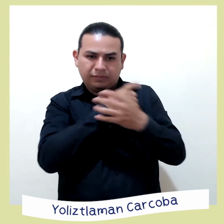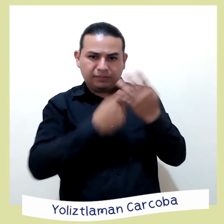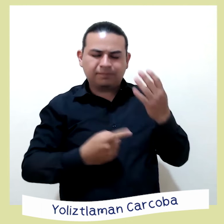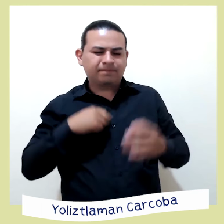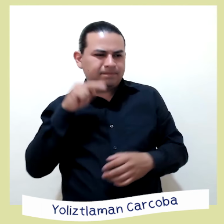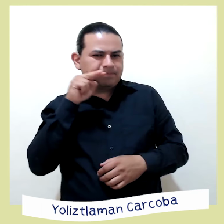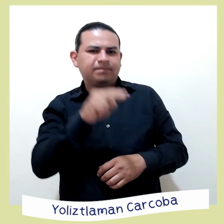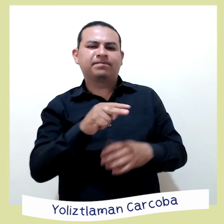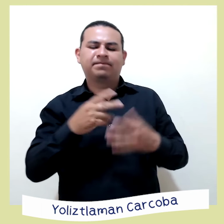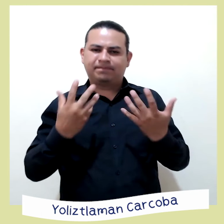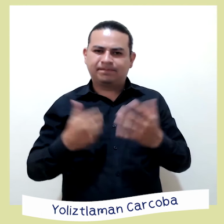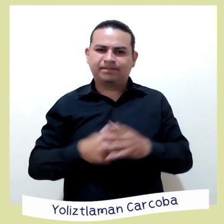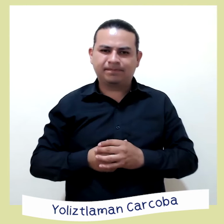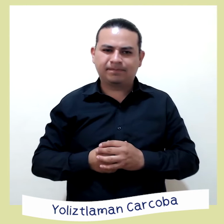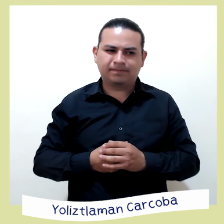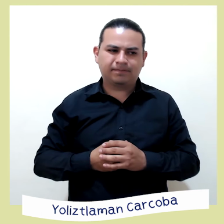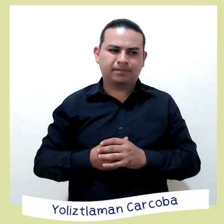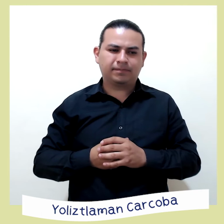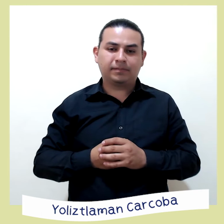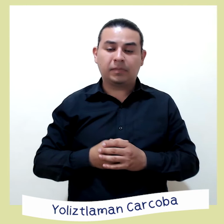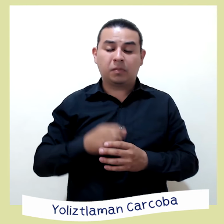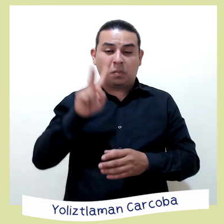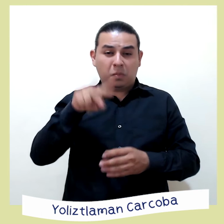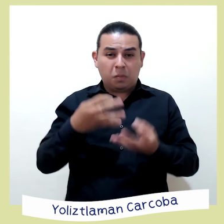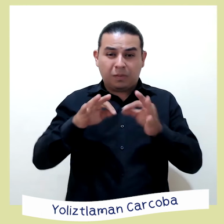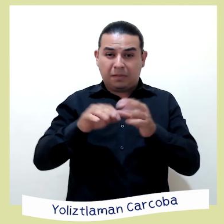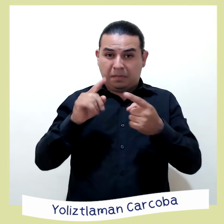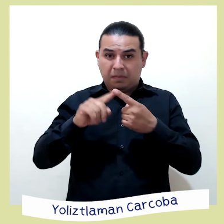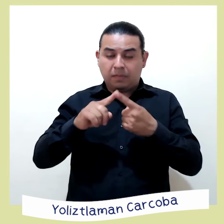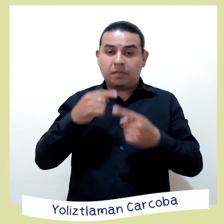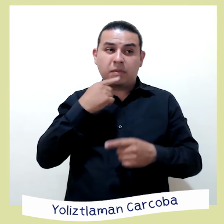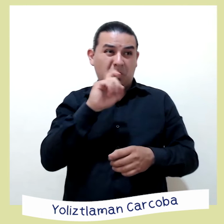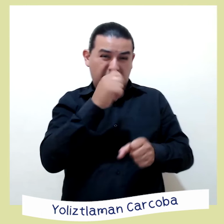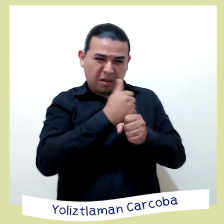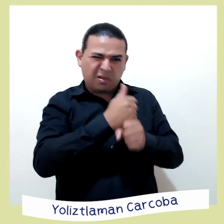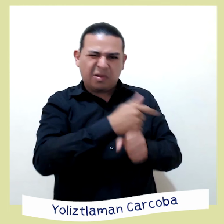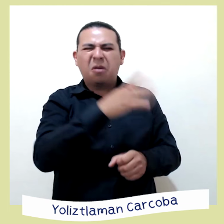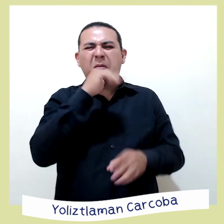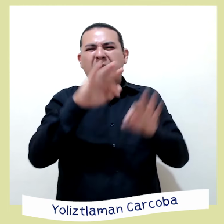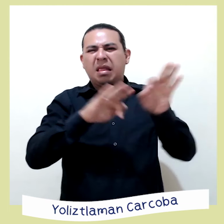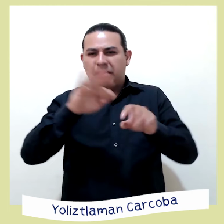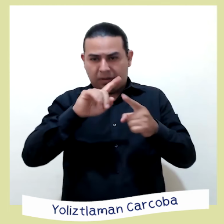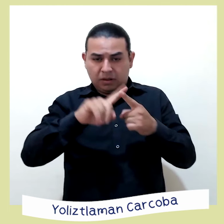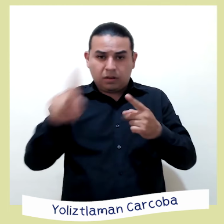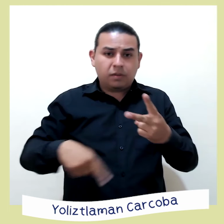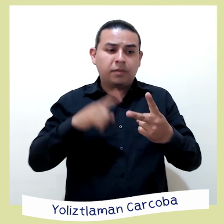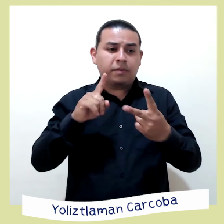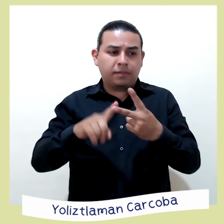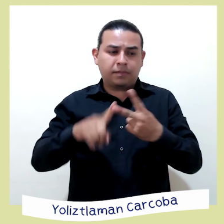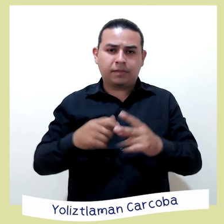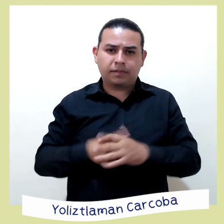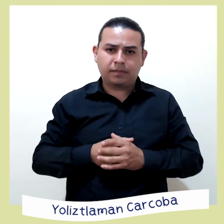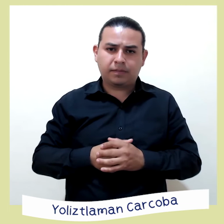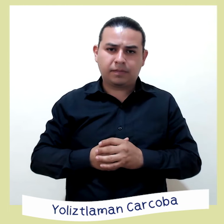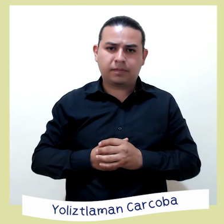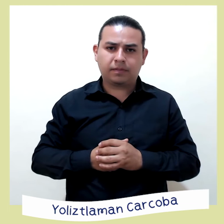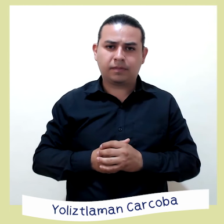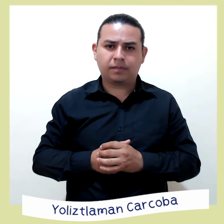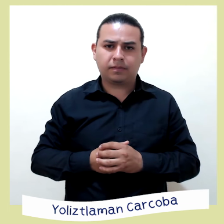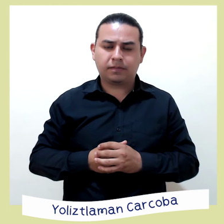así como la vivienda. Entonces, el primer estigma condiciona el que sea productiva.